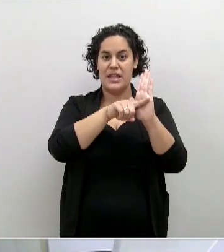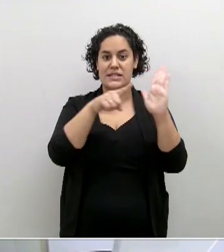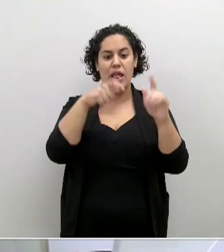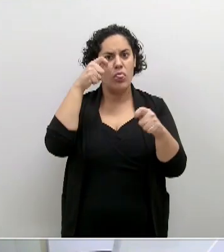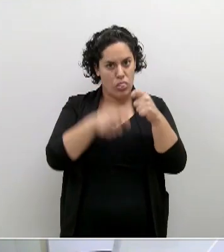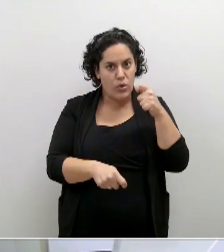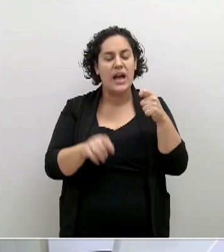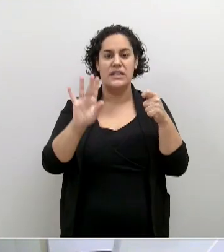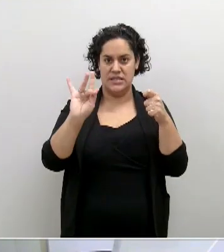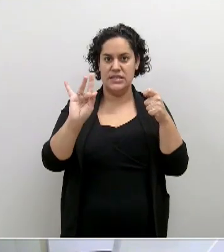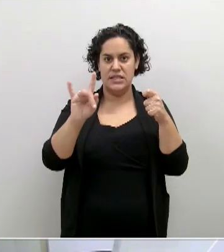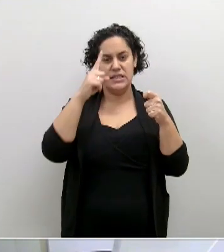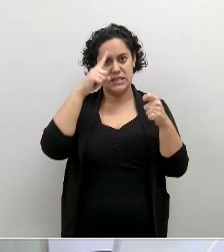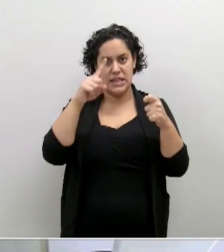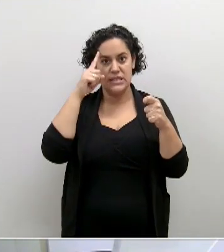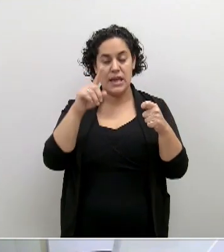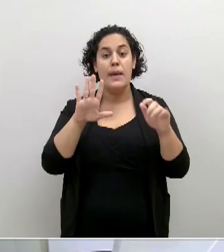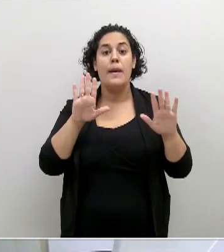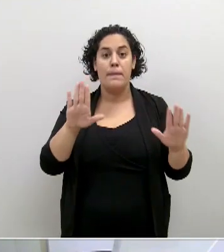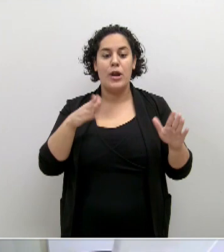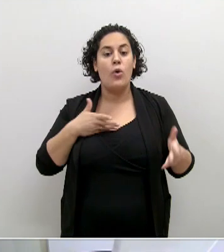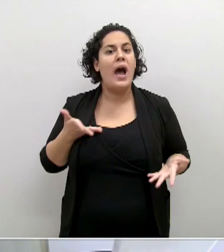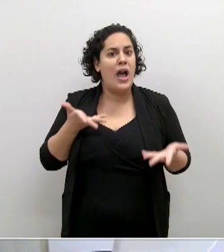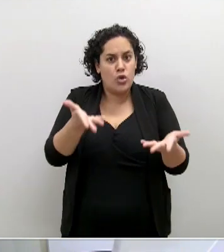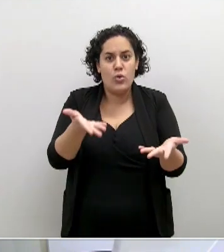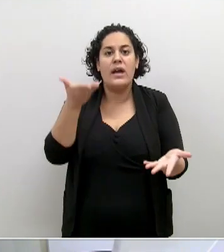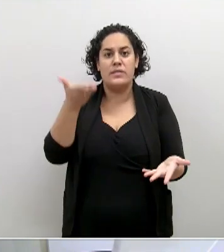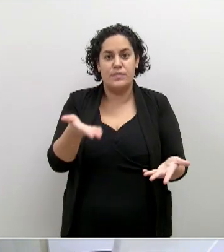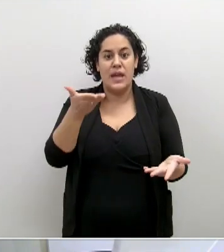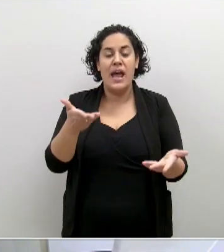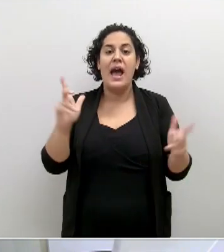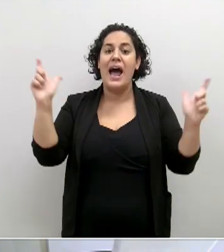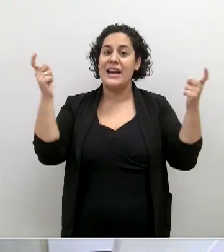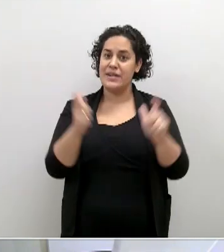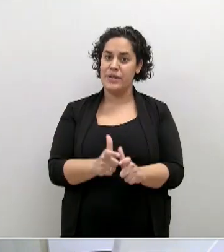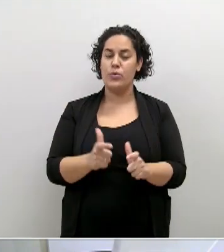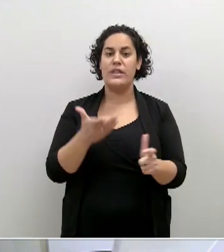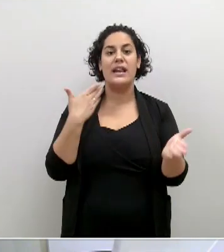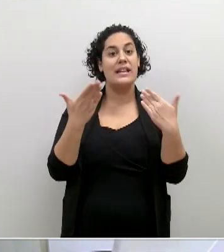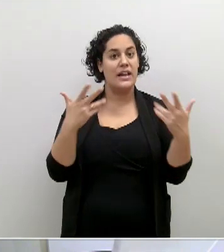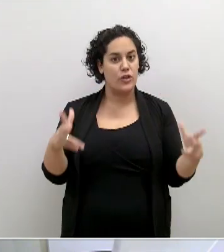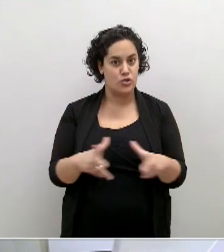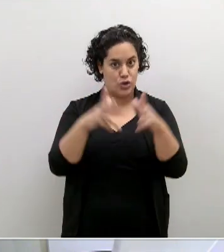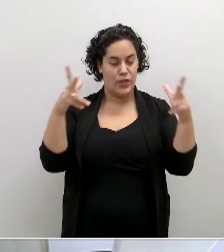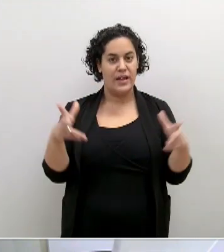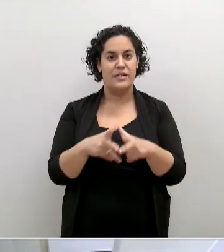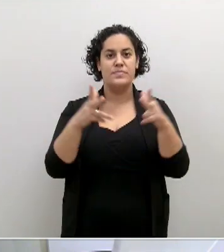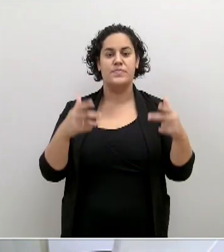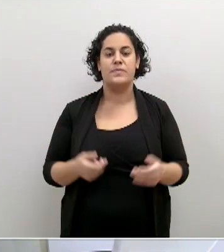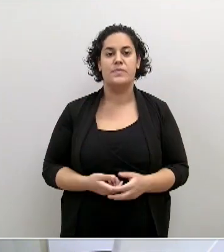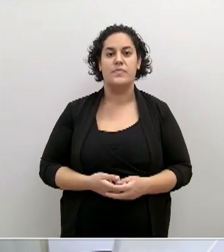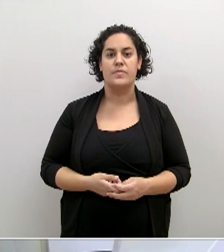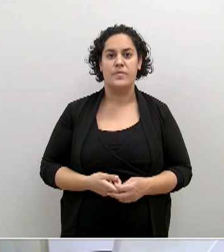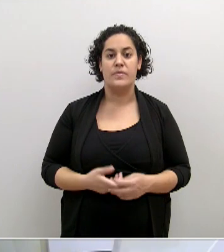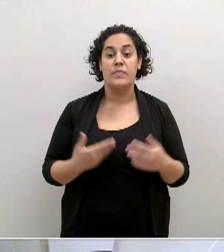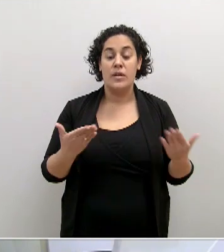muy duras, pero que contribuyen de forma muy importante a disminuir la interacción social. Con lo cual, evidentemente, lo